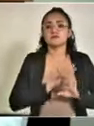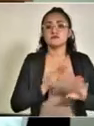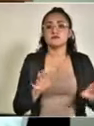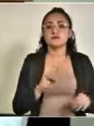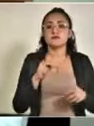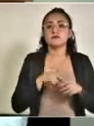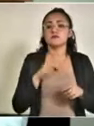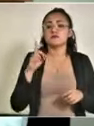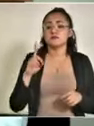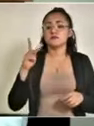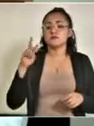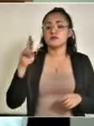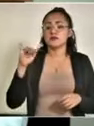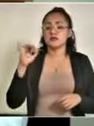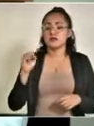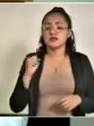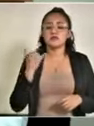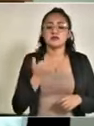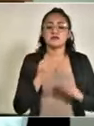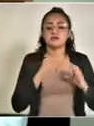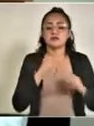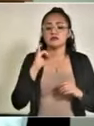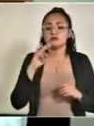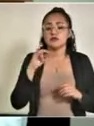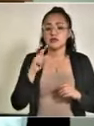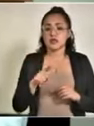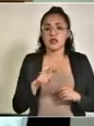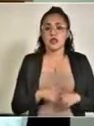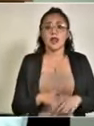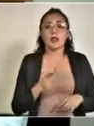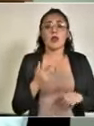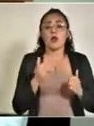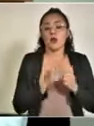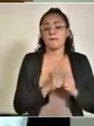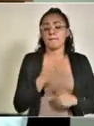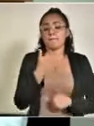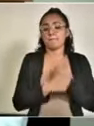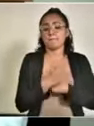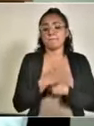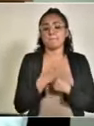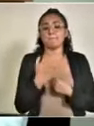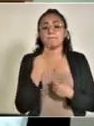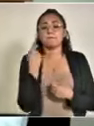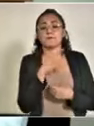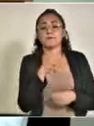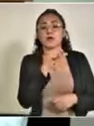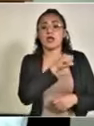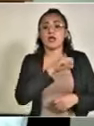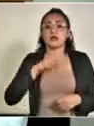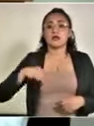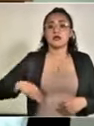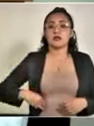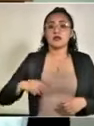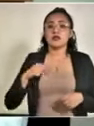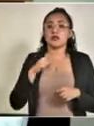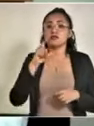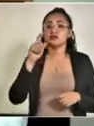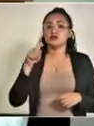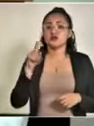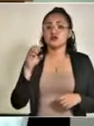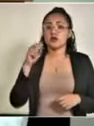de la DEPRIS y Protección Civil, incluso con participación del propio ayuntamiento de